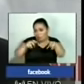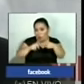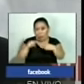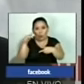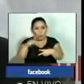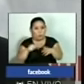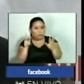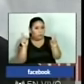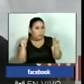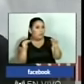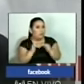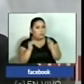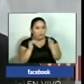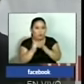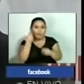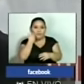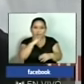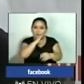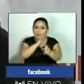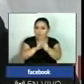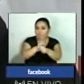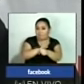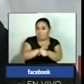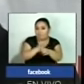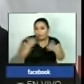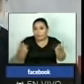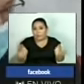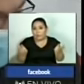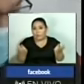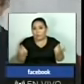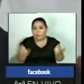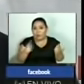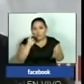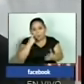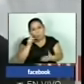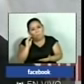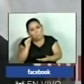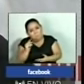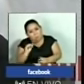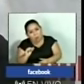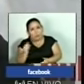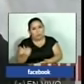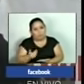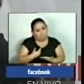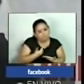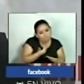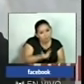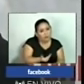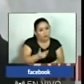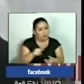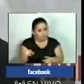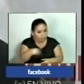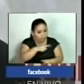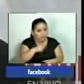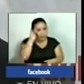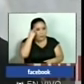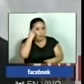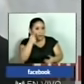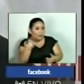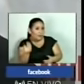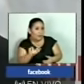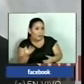no es una excepción. Y aunque sea modesto el donativo, pues esperamos que esté totalmente alineado a las